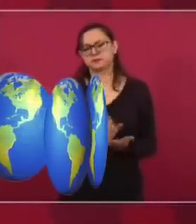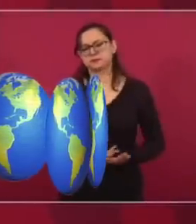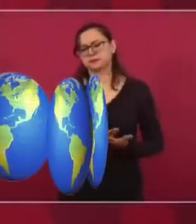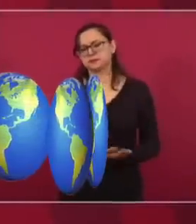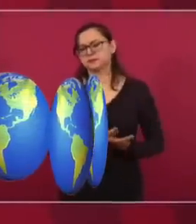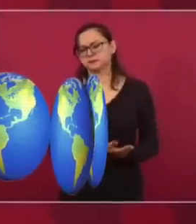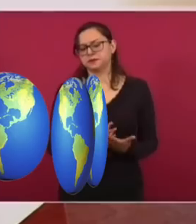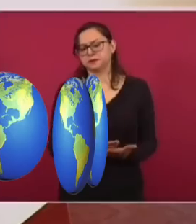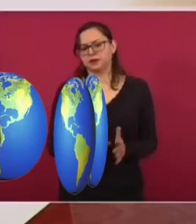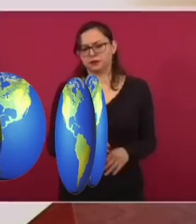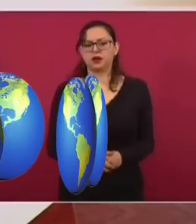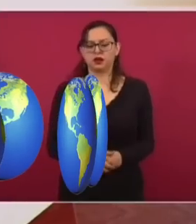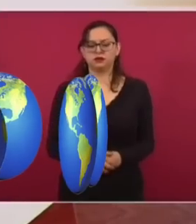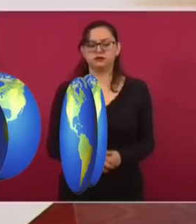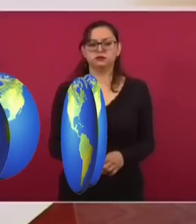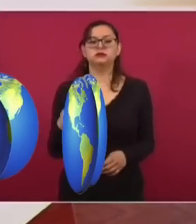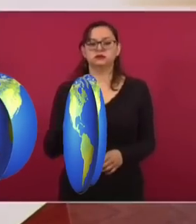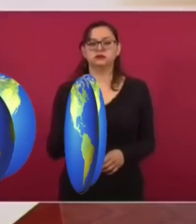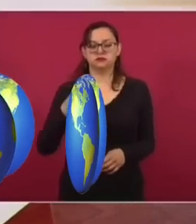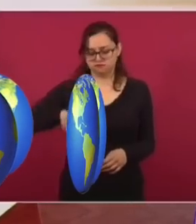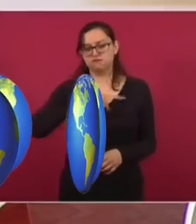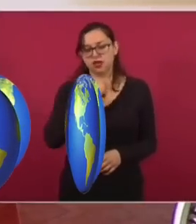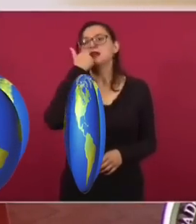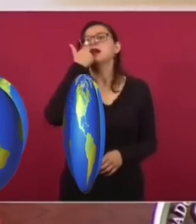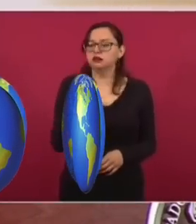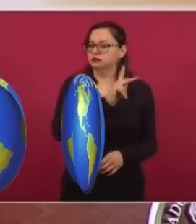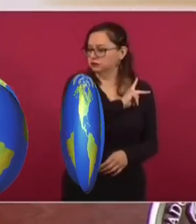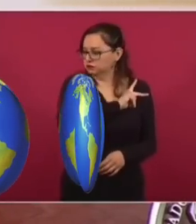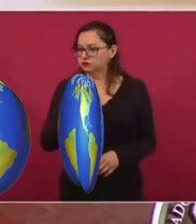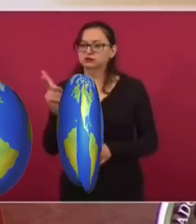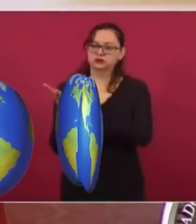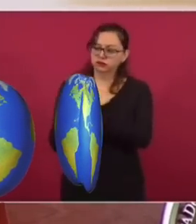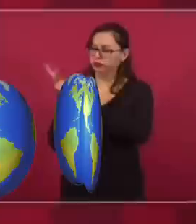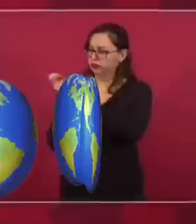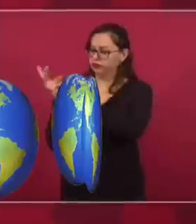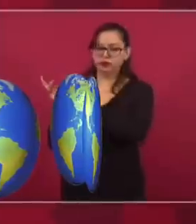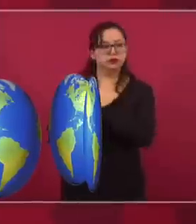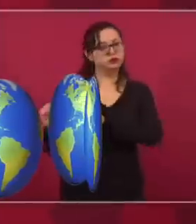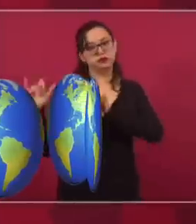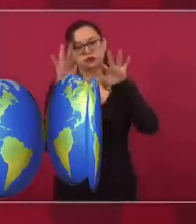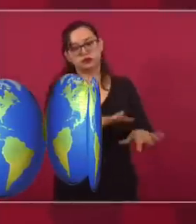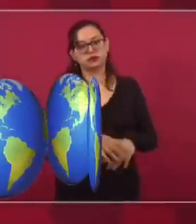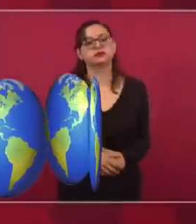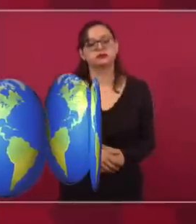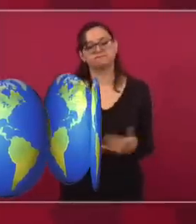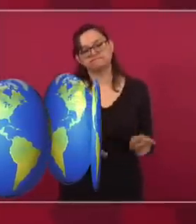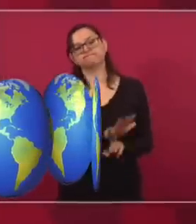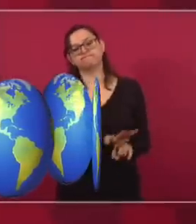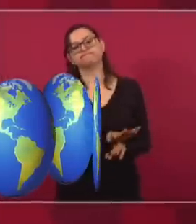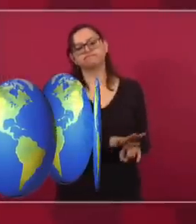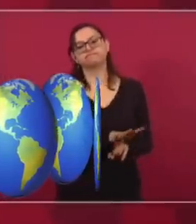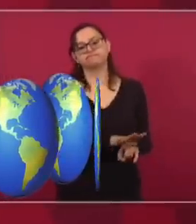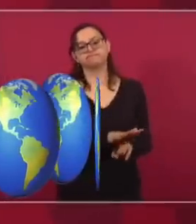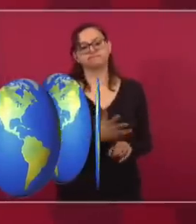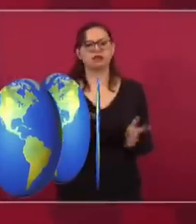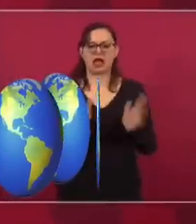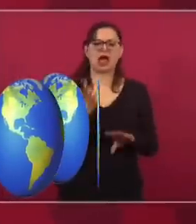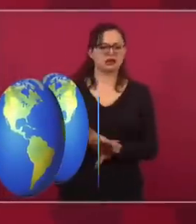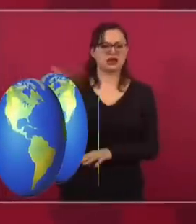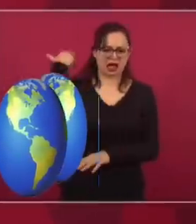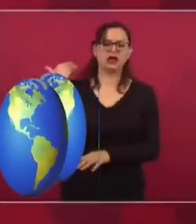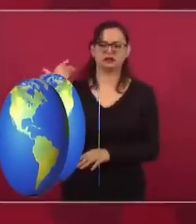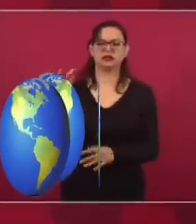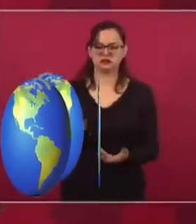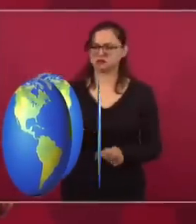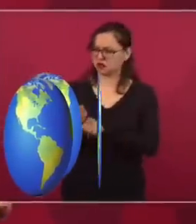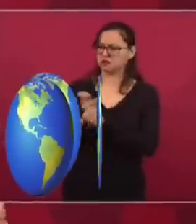sí estamos convenciendo, persuadiendo de que debemos unirnos todos. En cumbres pasadas